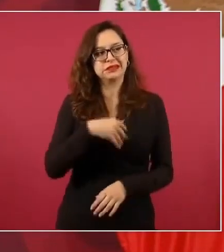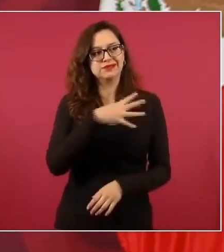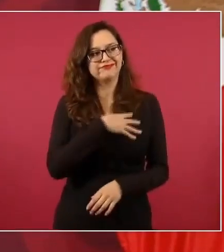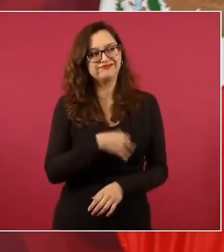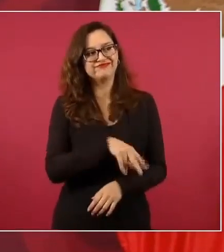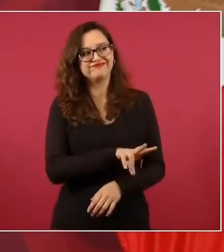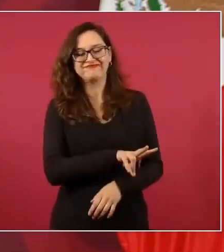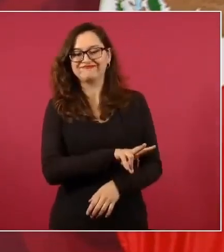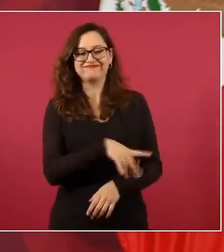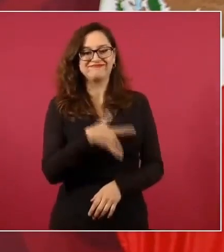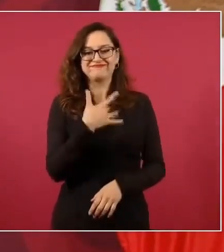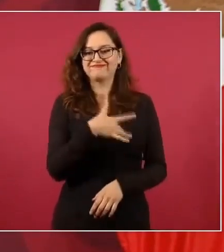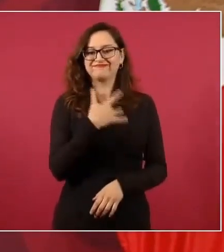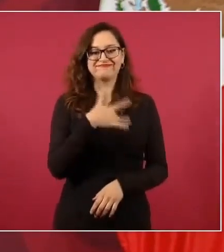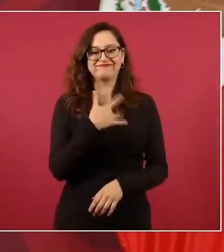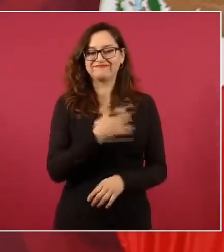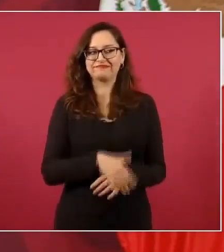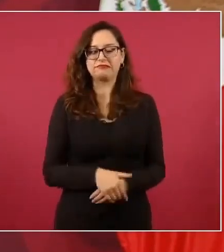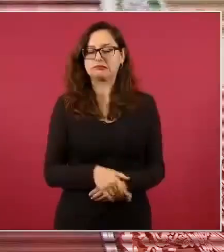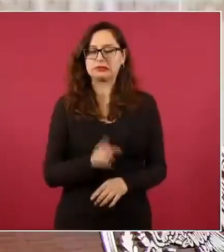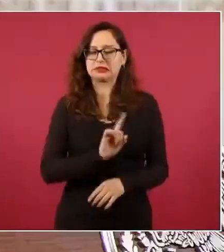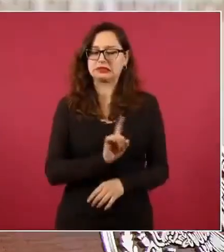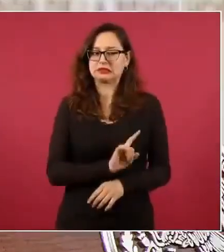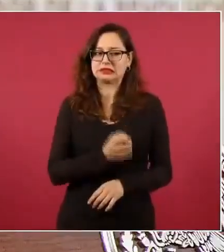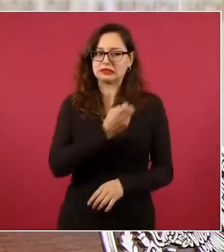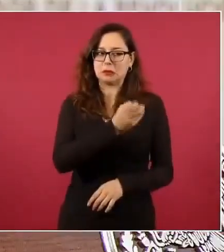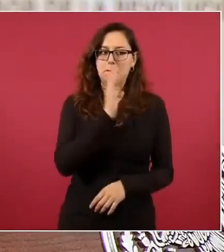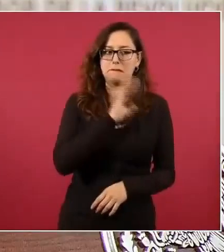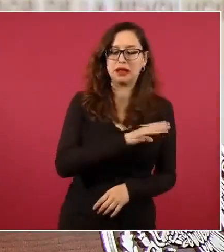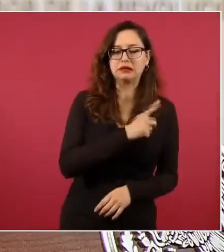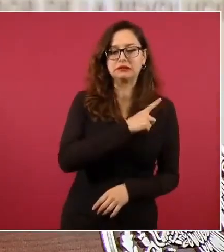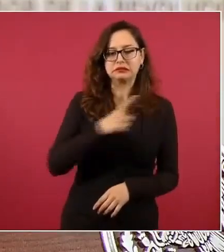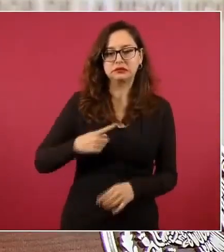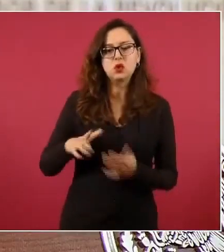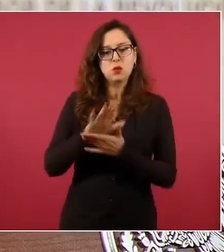con modestia, con austeridad,